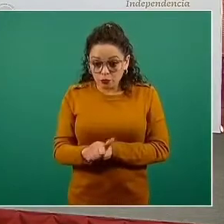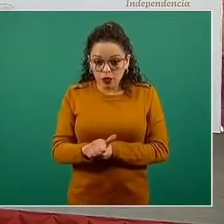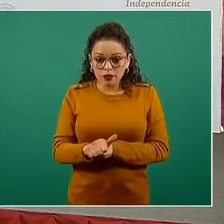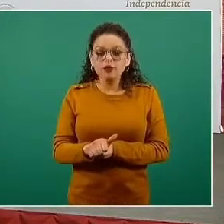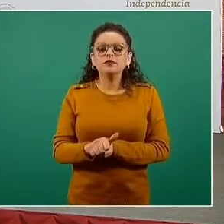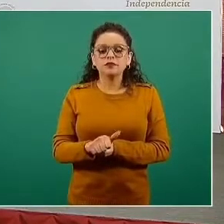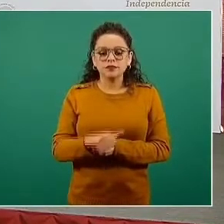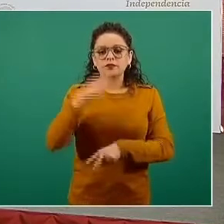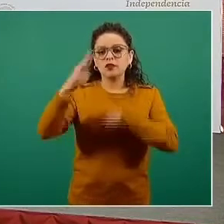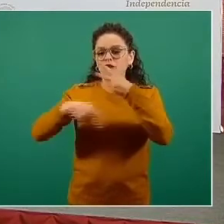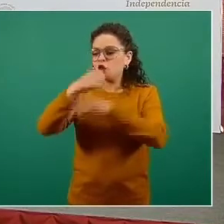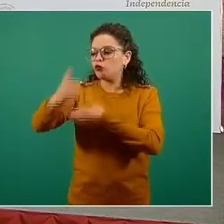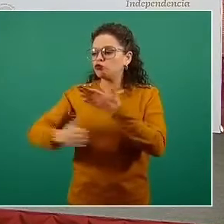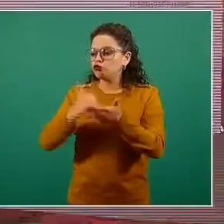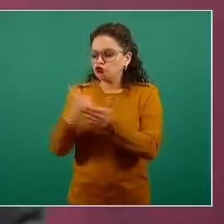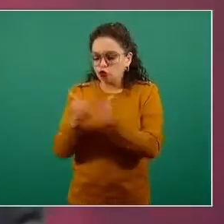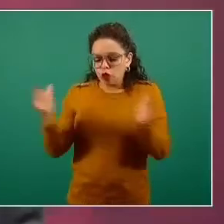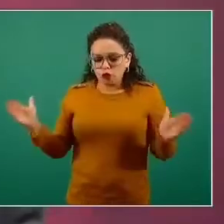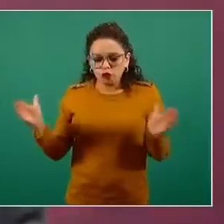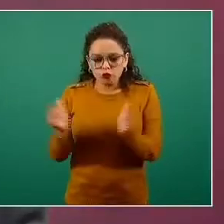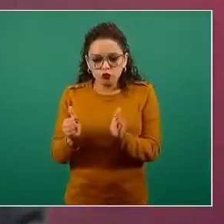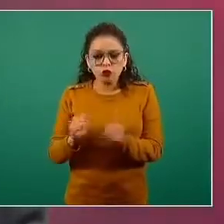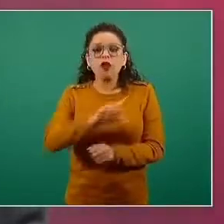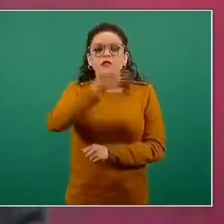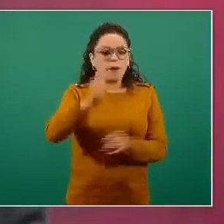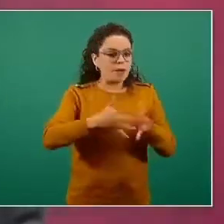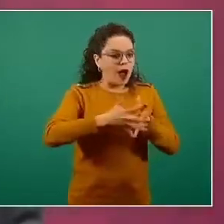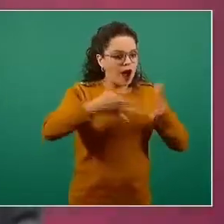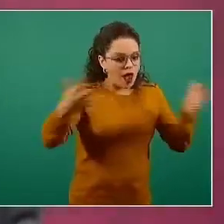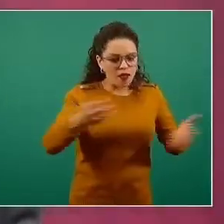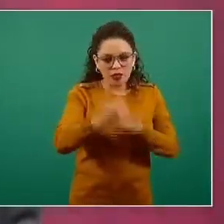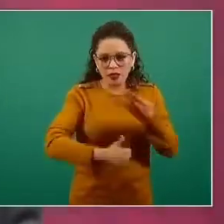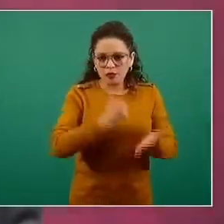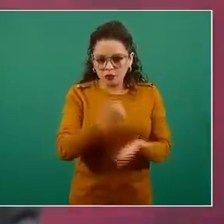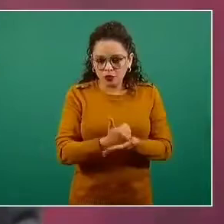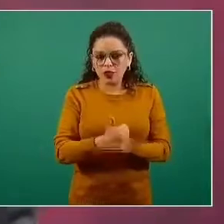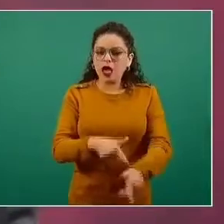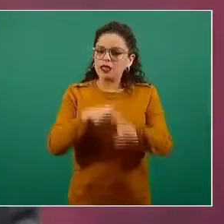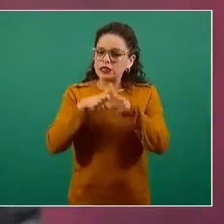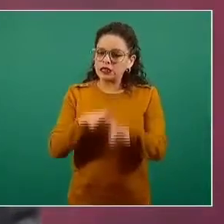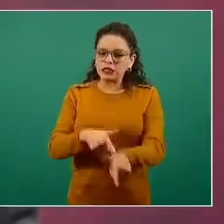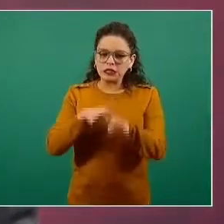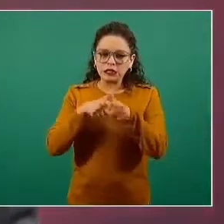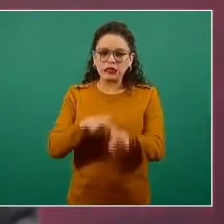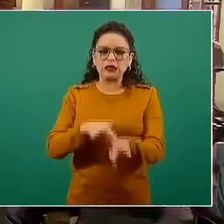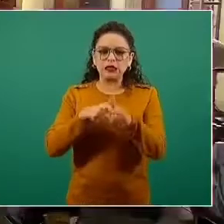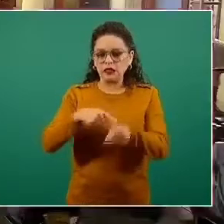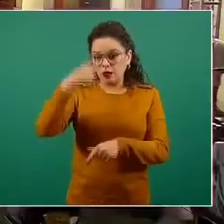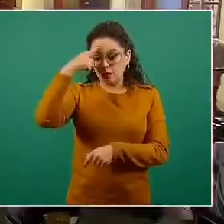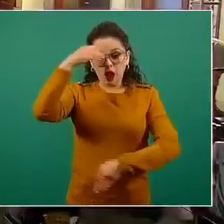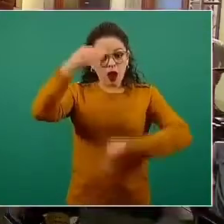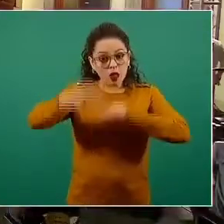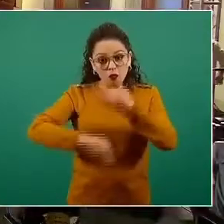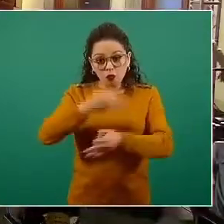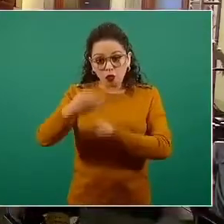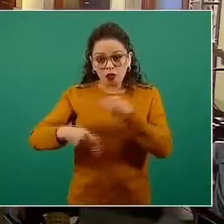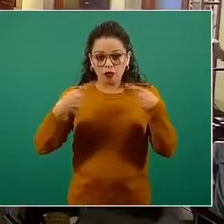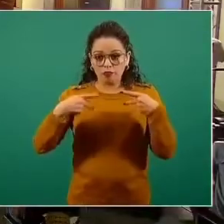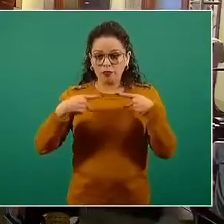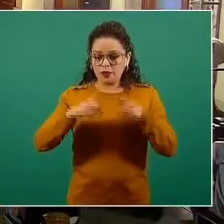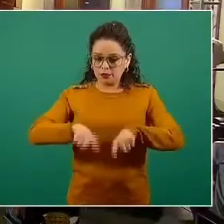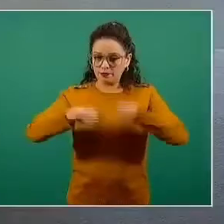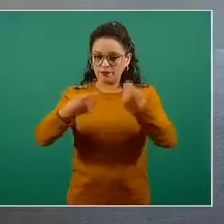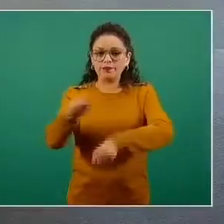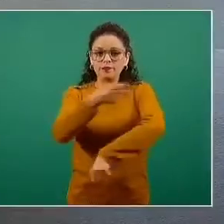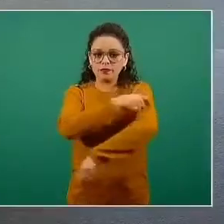a ciudades pequeñas y ciudades grandes, y se seguirá cubriendo a todas y todos. Ya por último de mi parte, doctor,